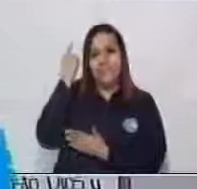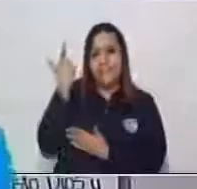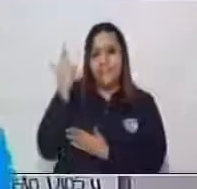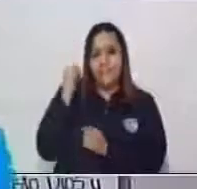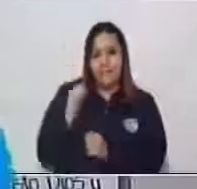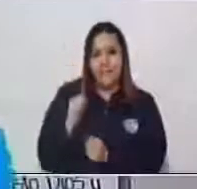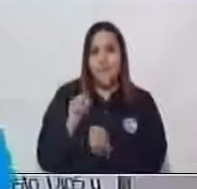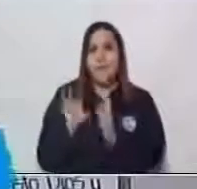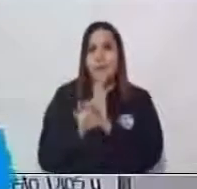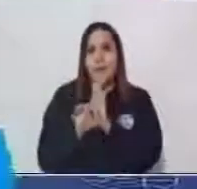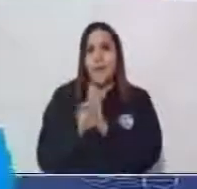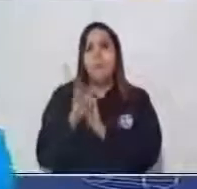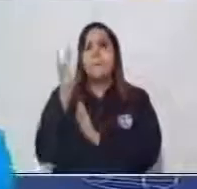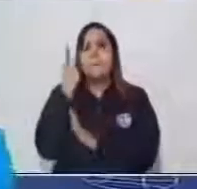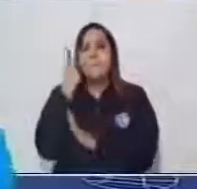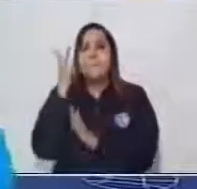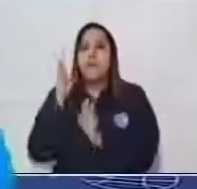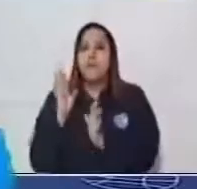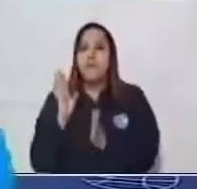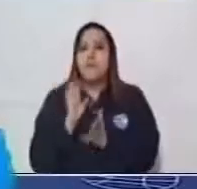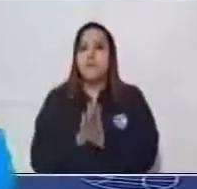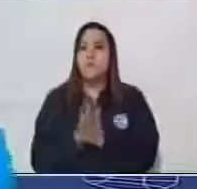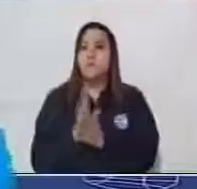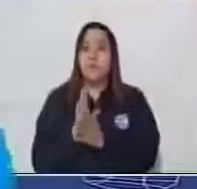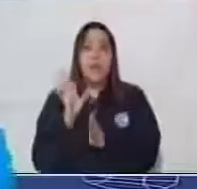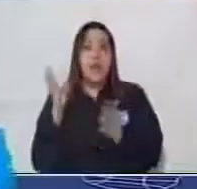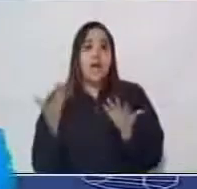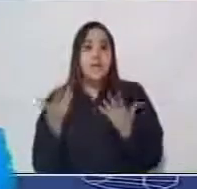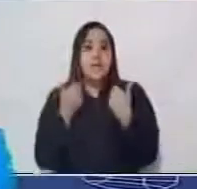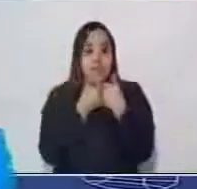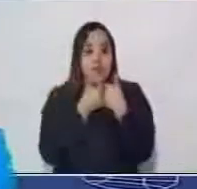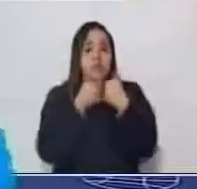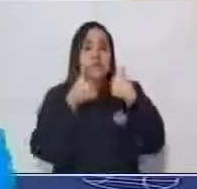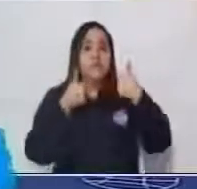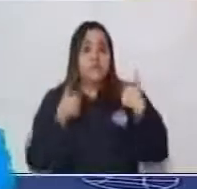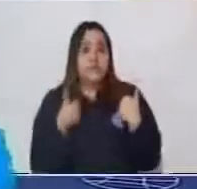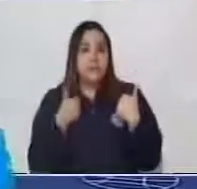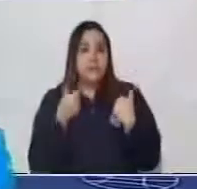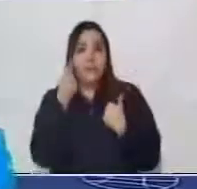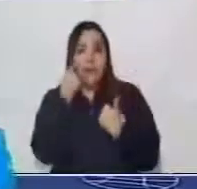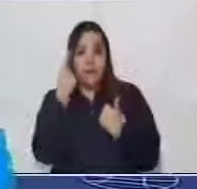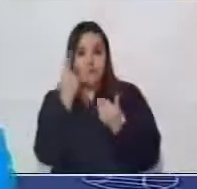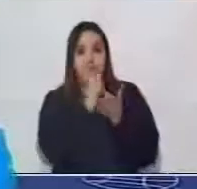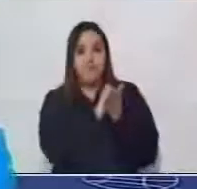entonces. ¿Qué pasa si separamos César entró sobre la cabeza?